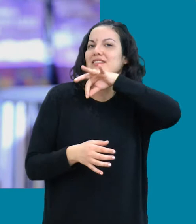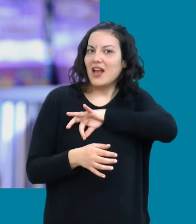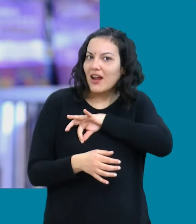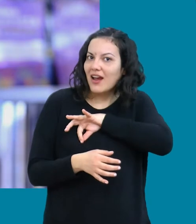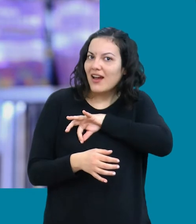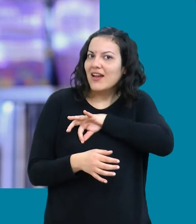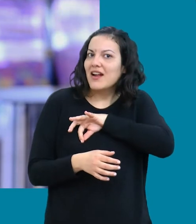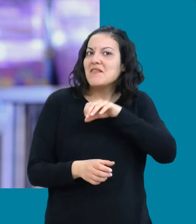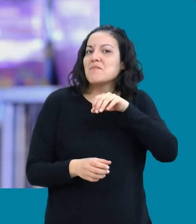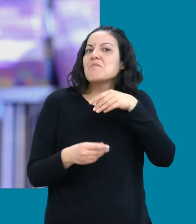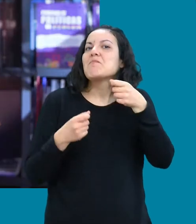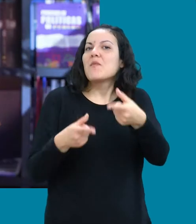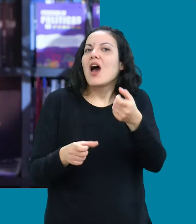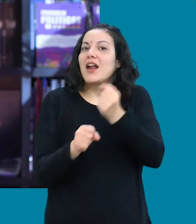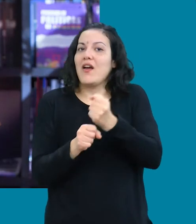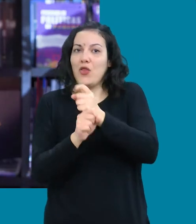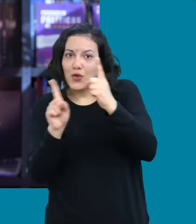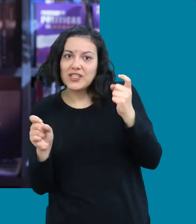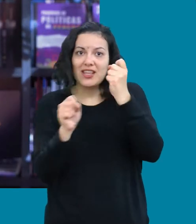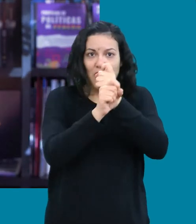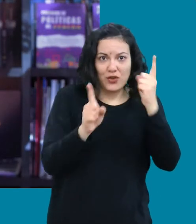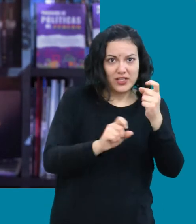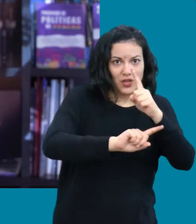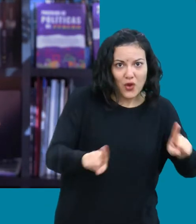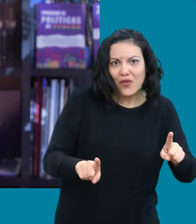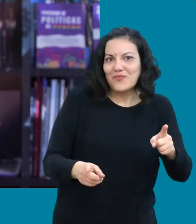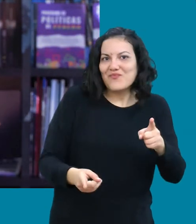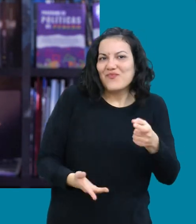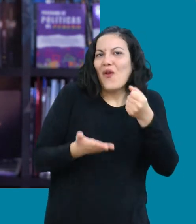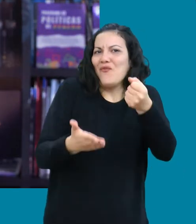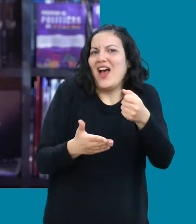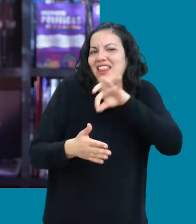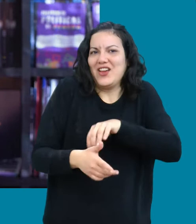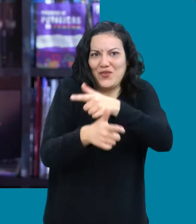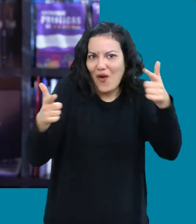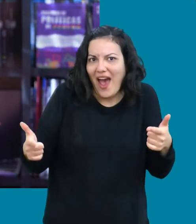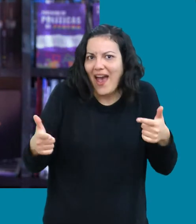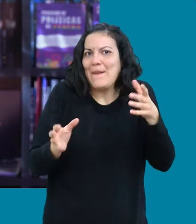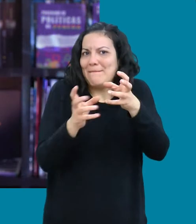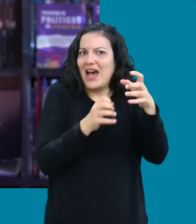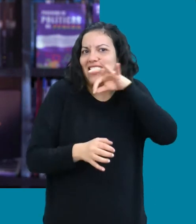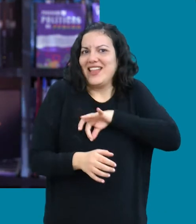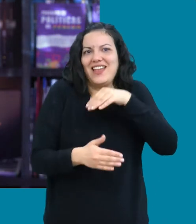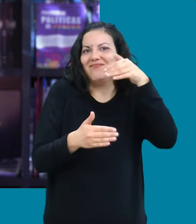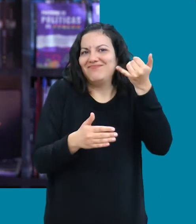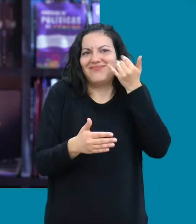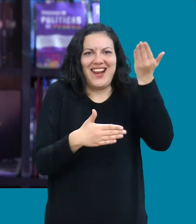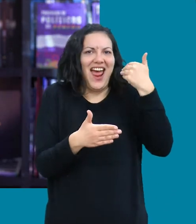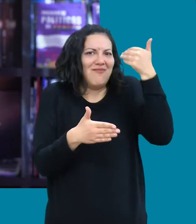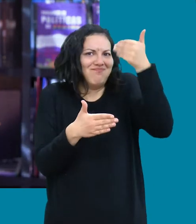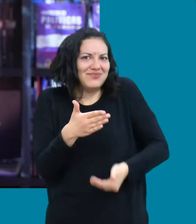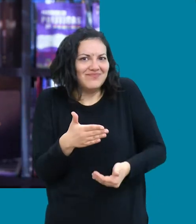salariales para trabajadores docentes y no docentes, donde no hay oferta salarial siquiera, con paritarias vencidas. Estamos